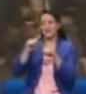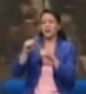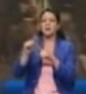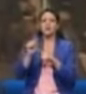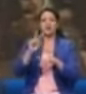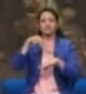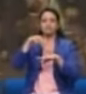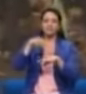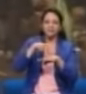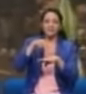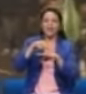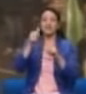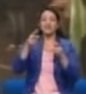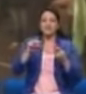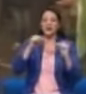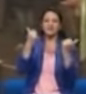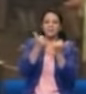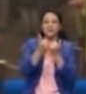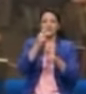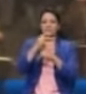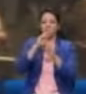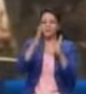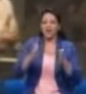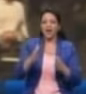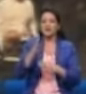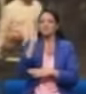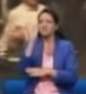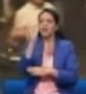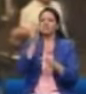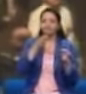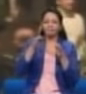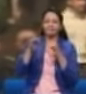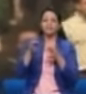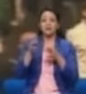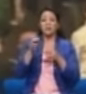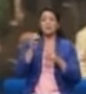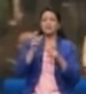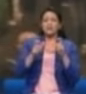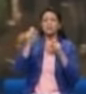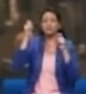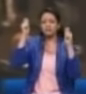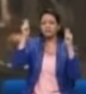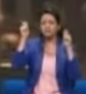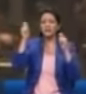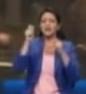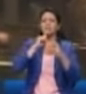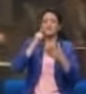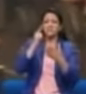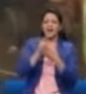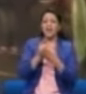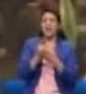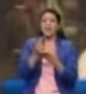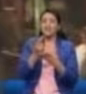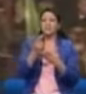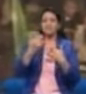palabra exasambleístas, asambleístas electos, concejales, entre otras personas. Pero este festejo se lleva adelante sin la